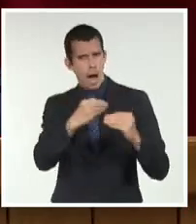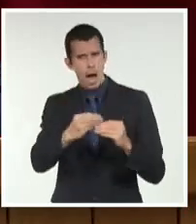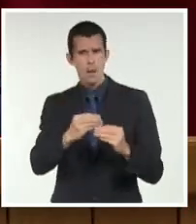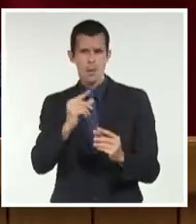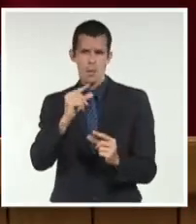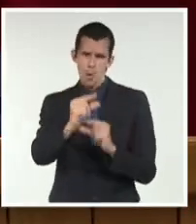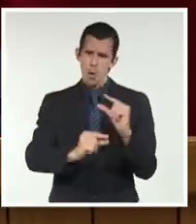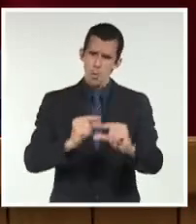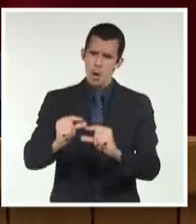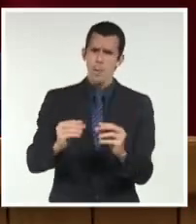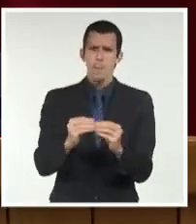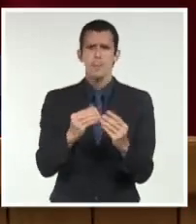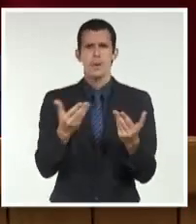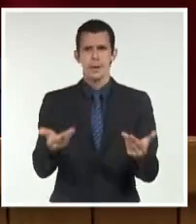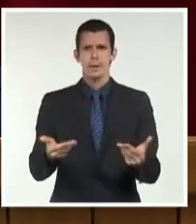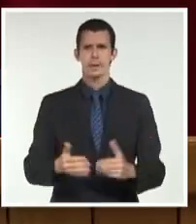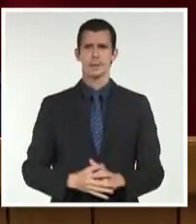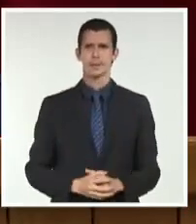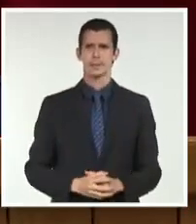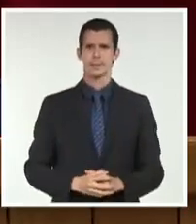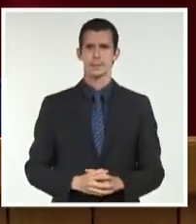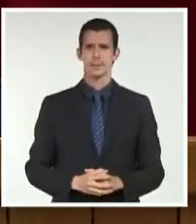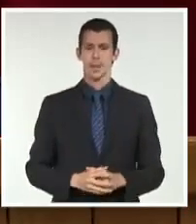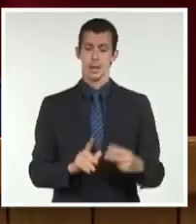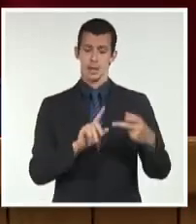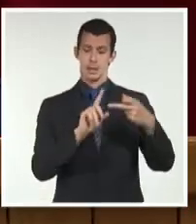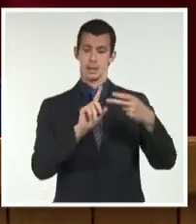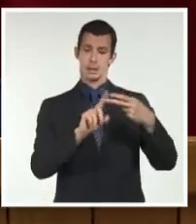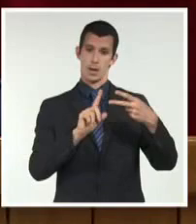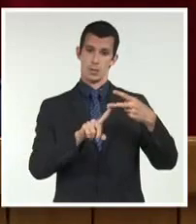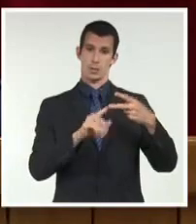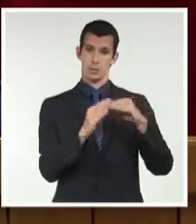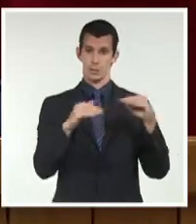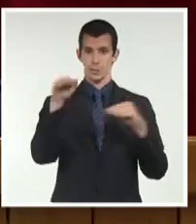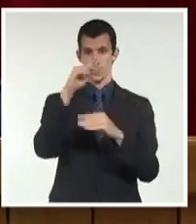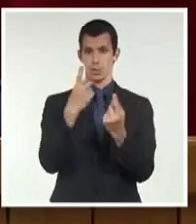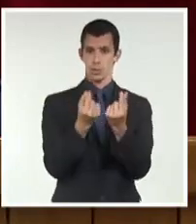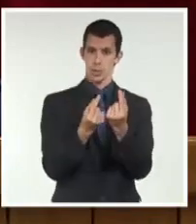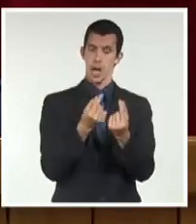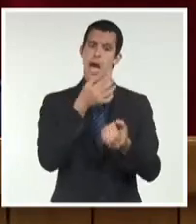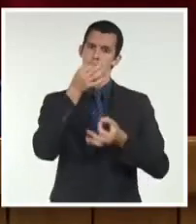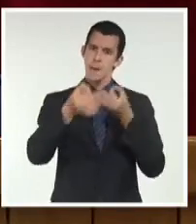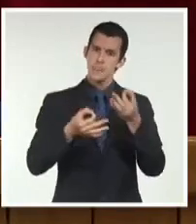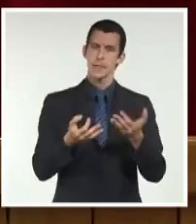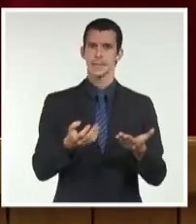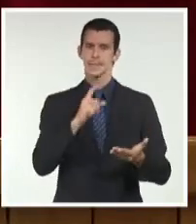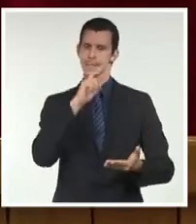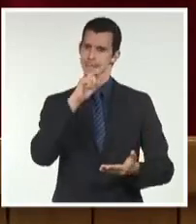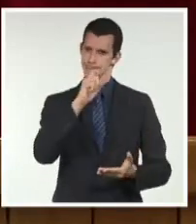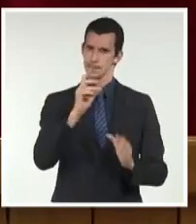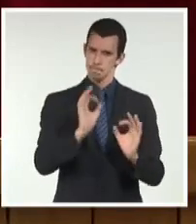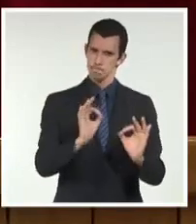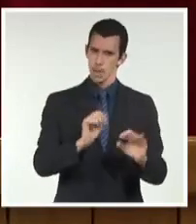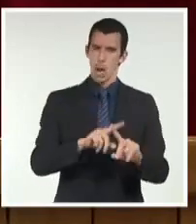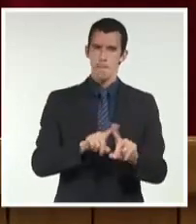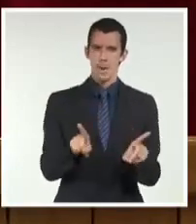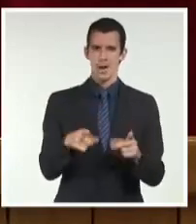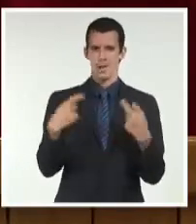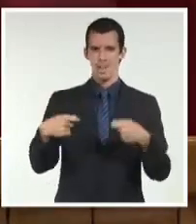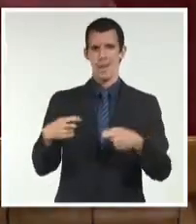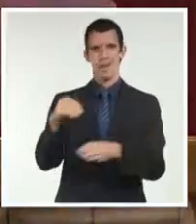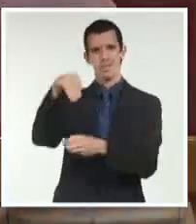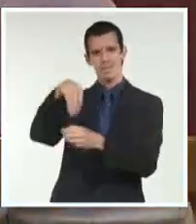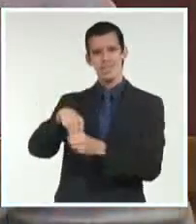Economía, que forman parte de esos avances y esos riesgos, están orientadas a dinamizar el mercado interno